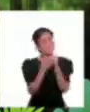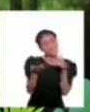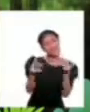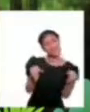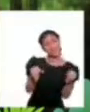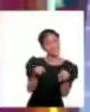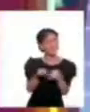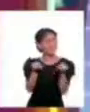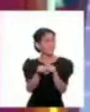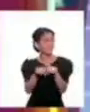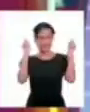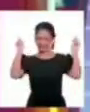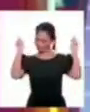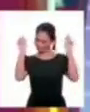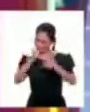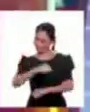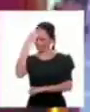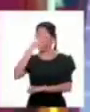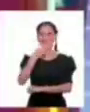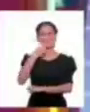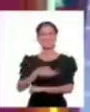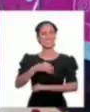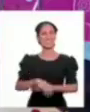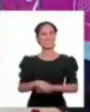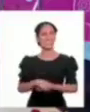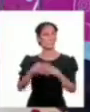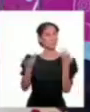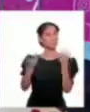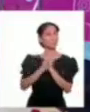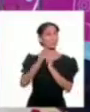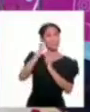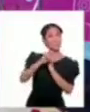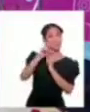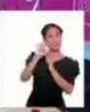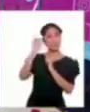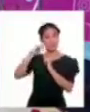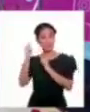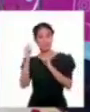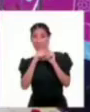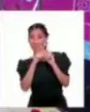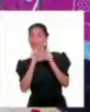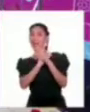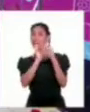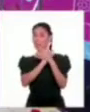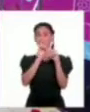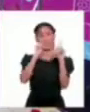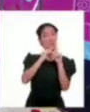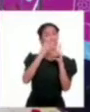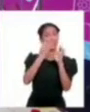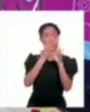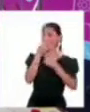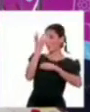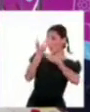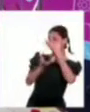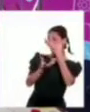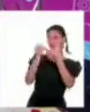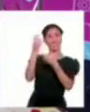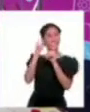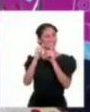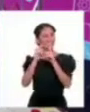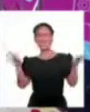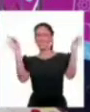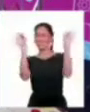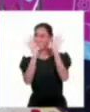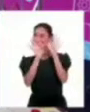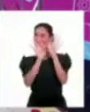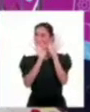protegernos y... ¡Es cierto! Olinda, nuestra amiga Aleshka dice que quiere contarnos algo muy